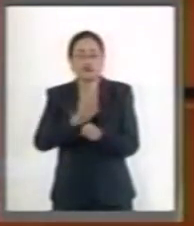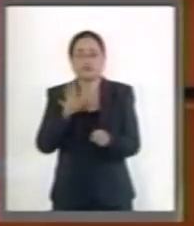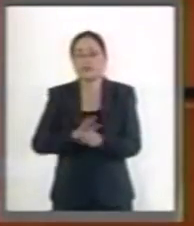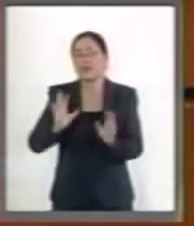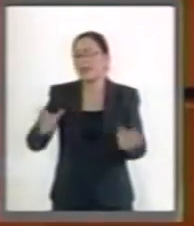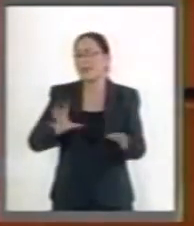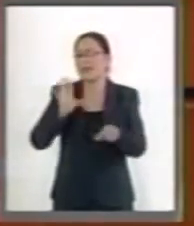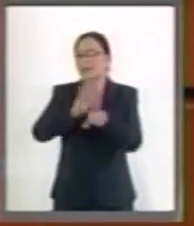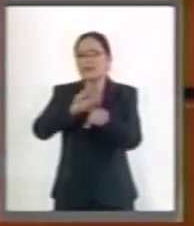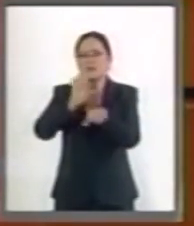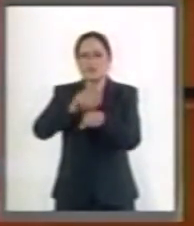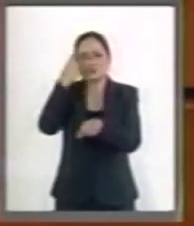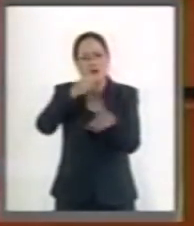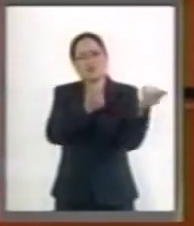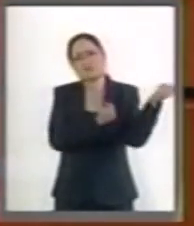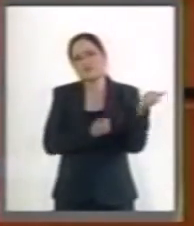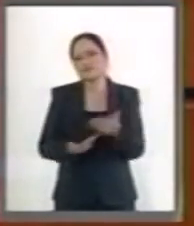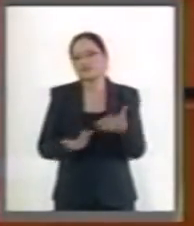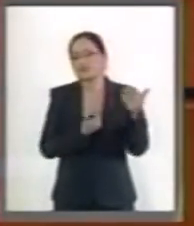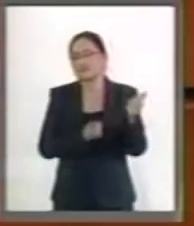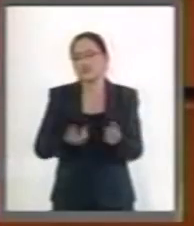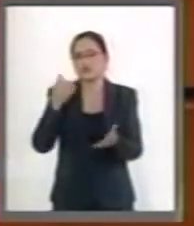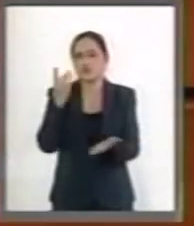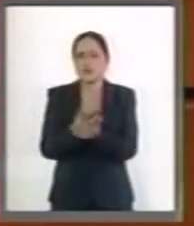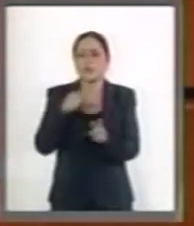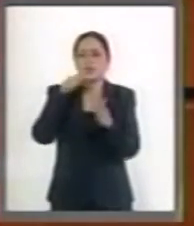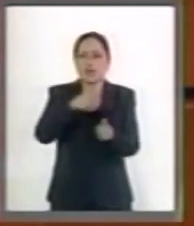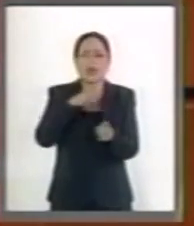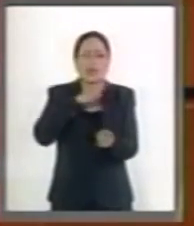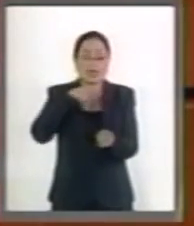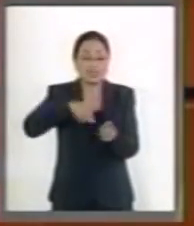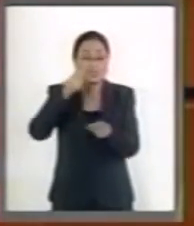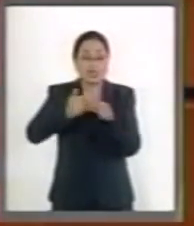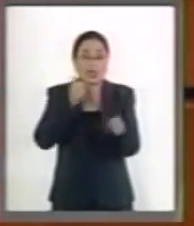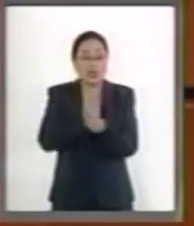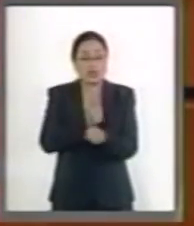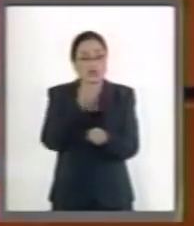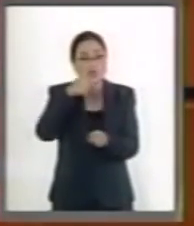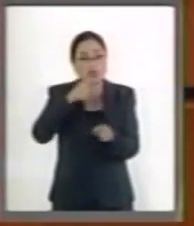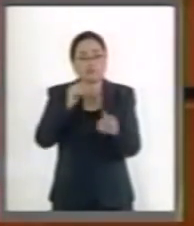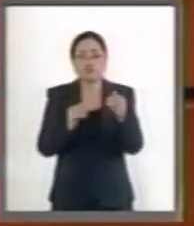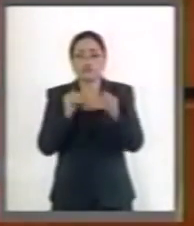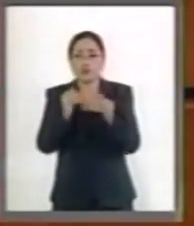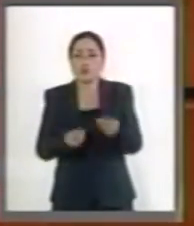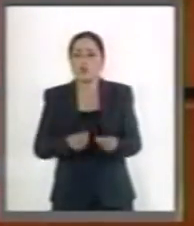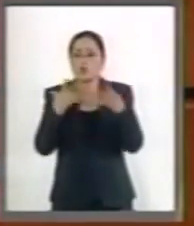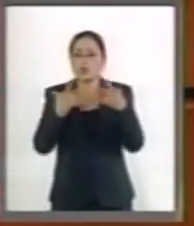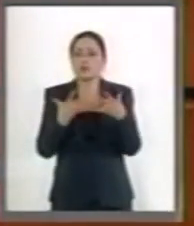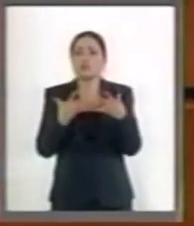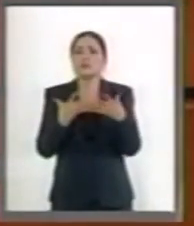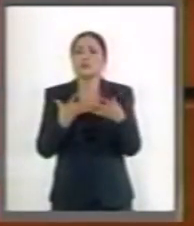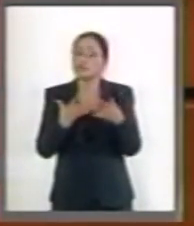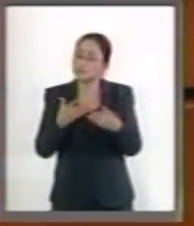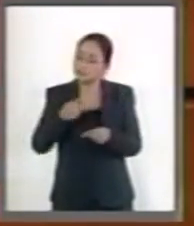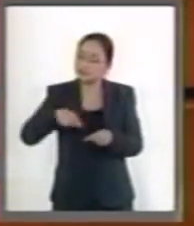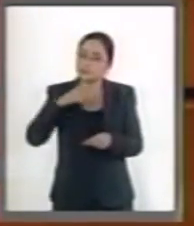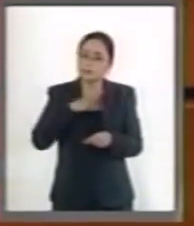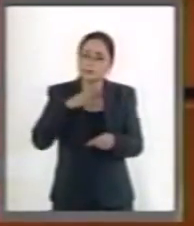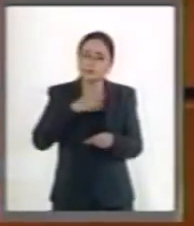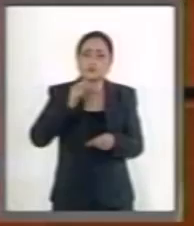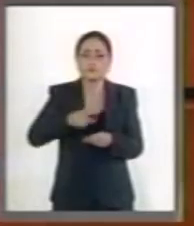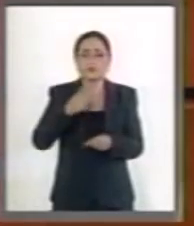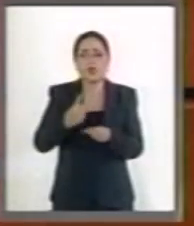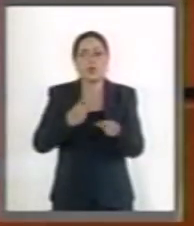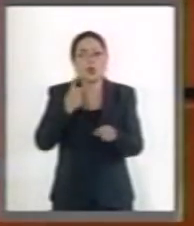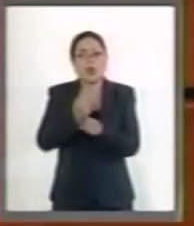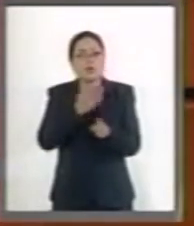permisos de importación solamente en este año, el equivalente a todo lo que se importó el